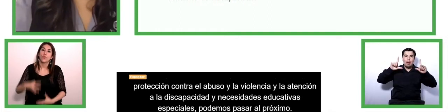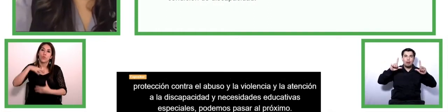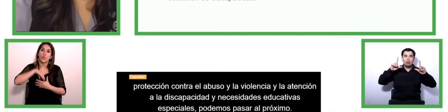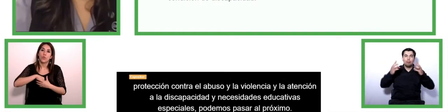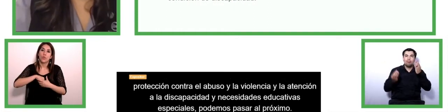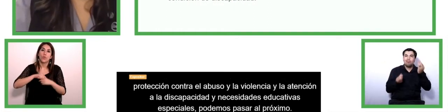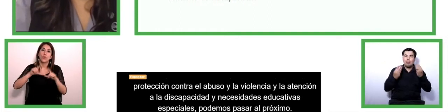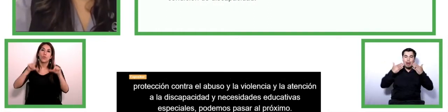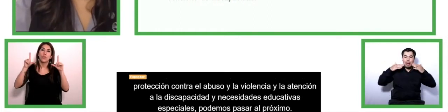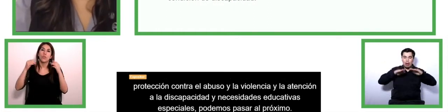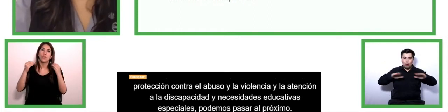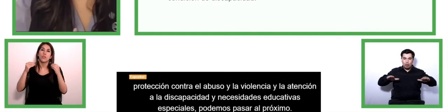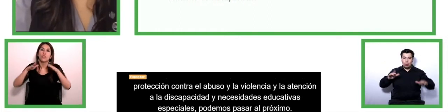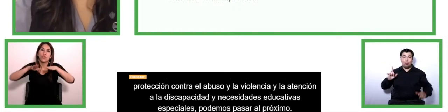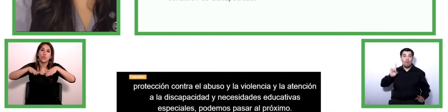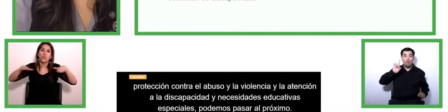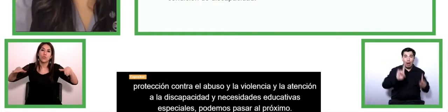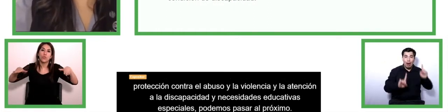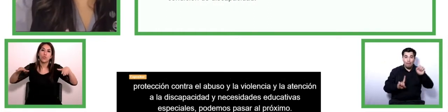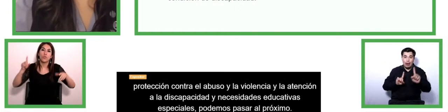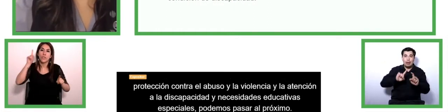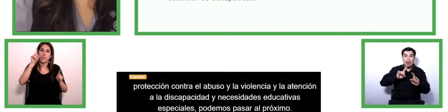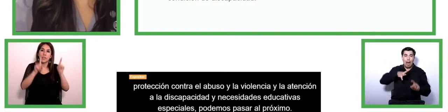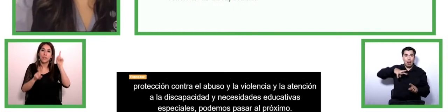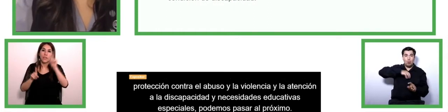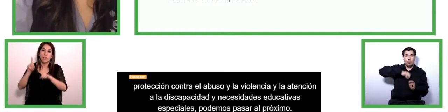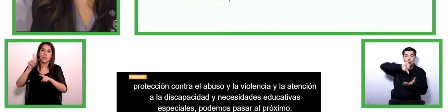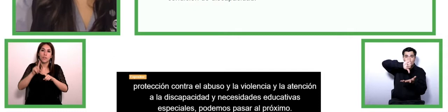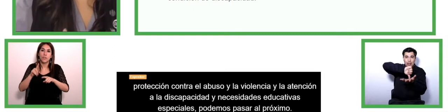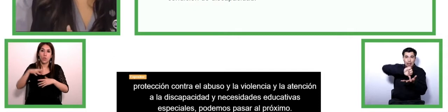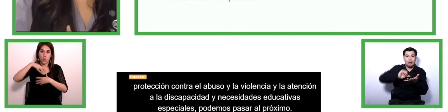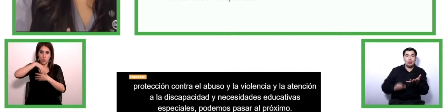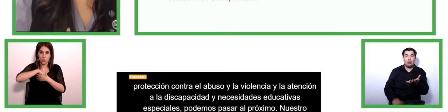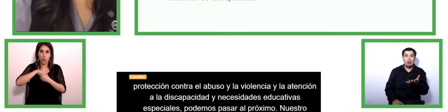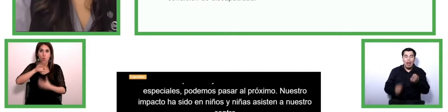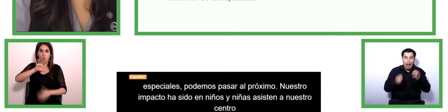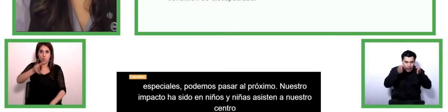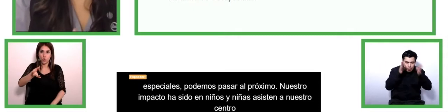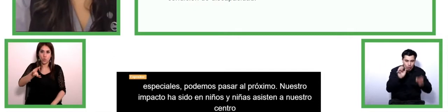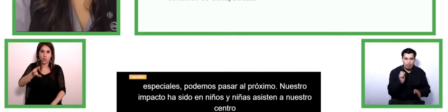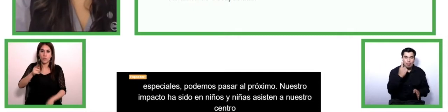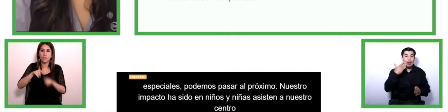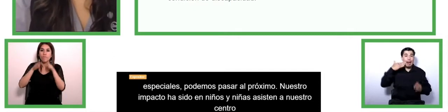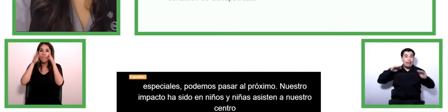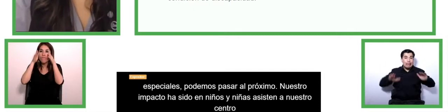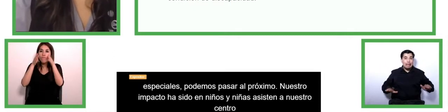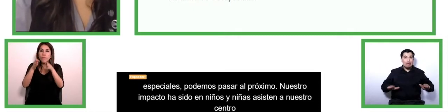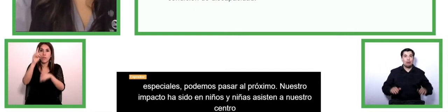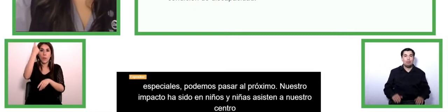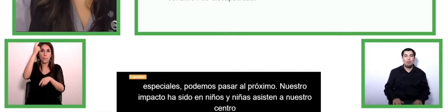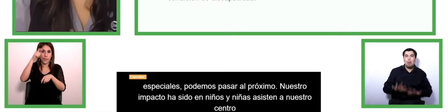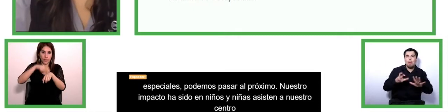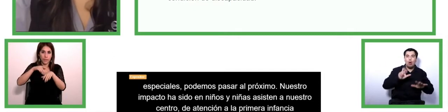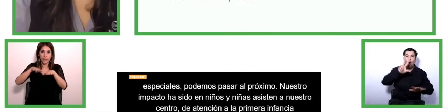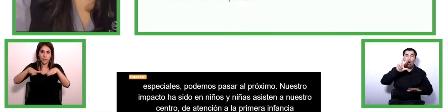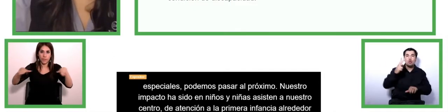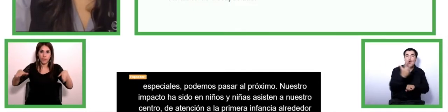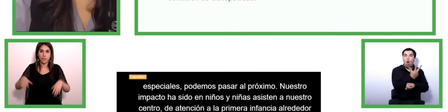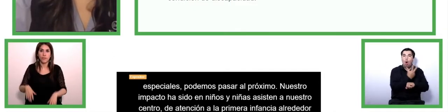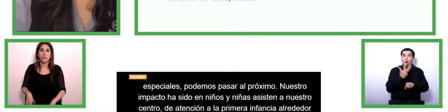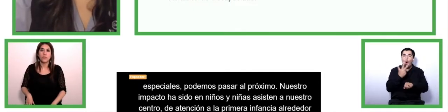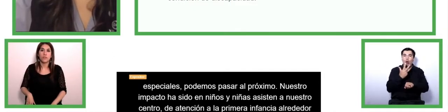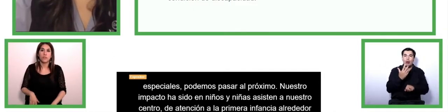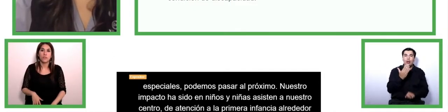Nuestro impacto ha sido que los niños y niñas asisten a nuestros centros de atención a la primera infancia alrededor